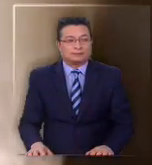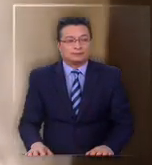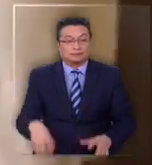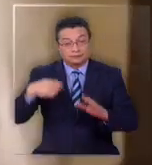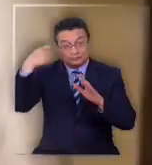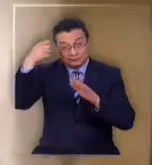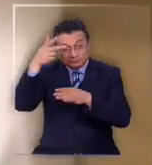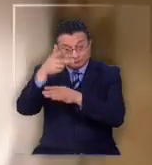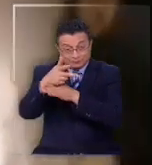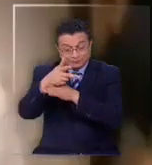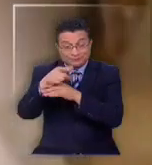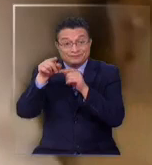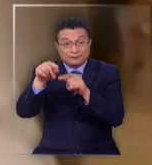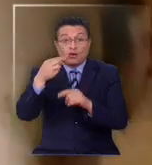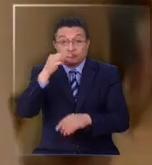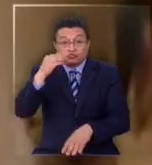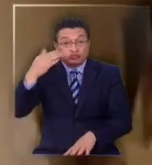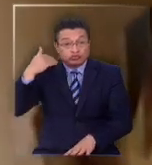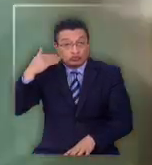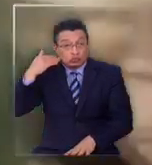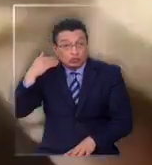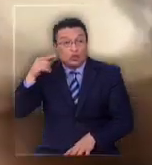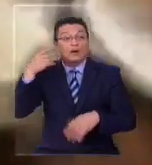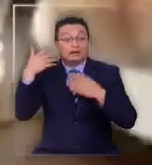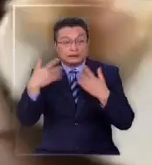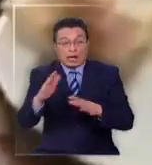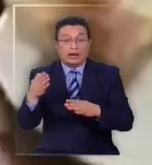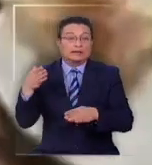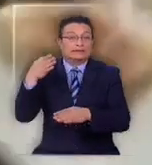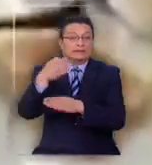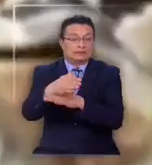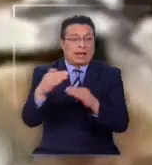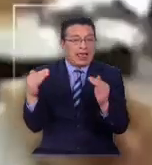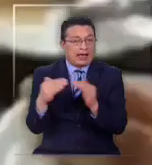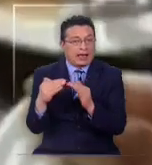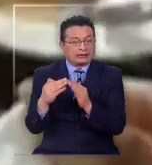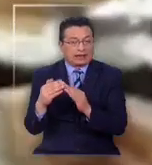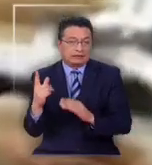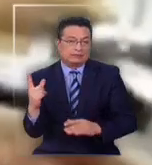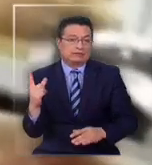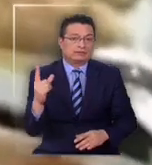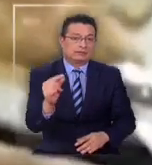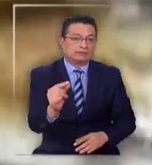Este registro aficionado es de hace pocos días atrás, ya camino a casa.